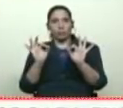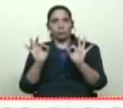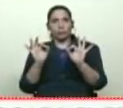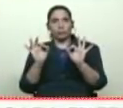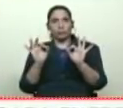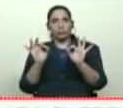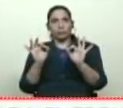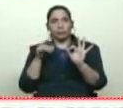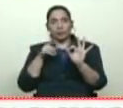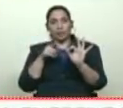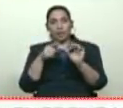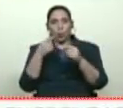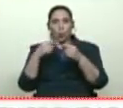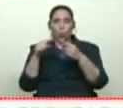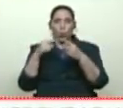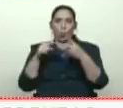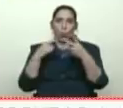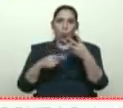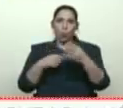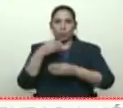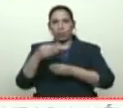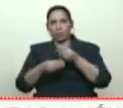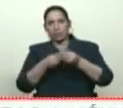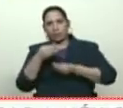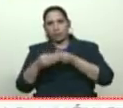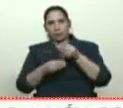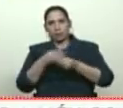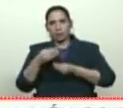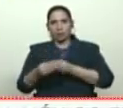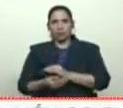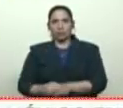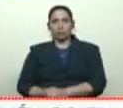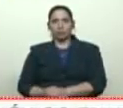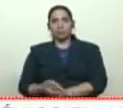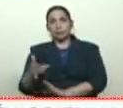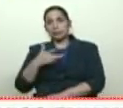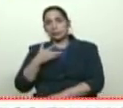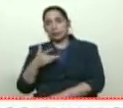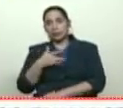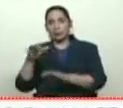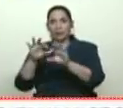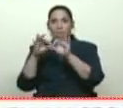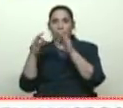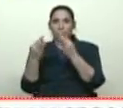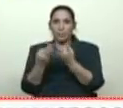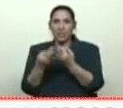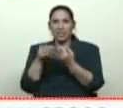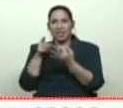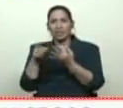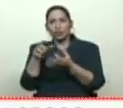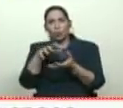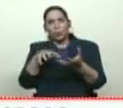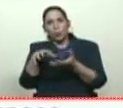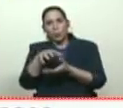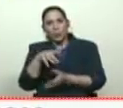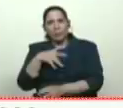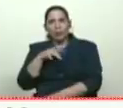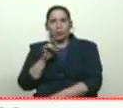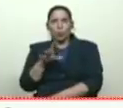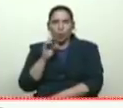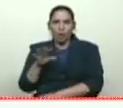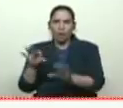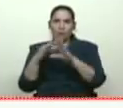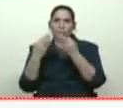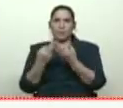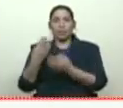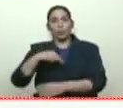ese tipo de cosas, de hechos, que son sensibles para la familia, que son cuestiones que le duelen a la familia, nosotros